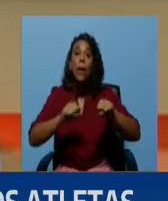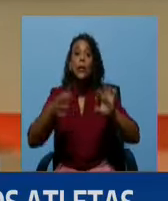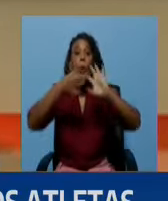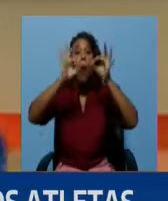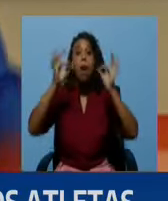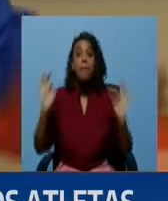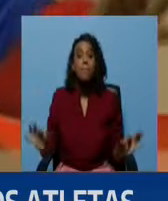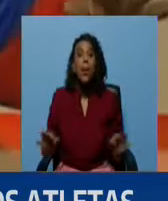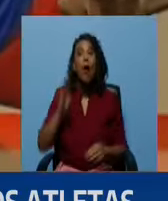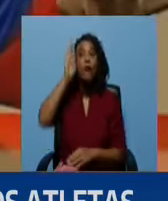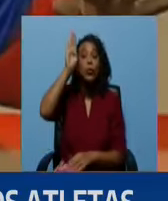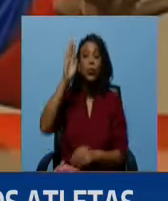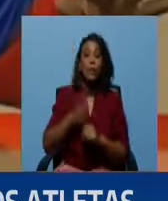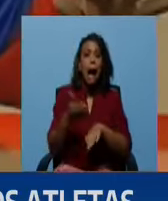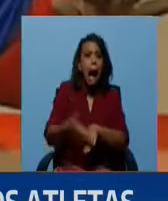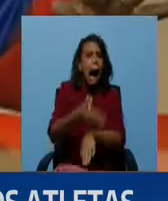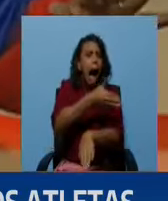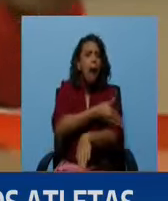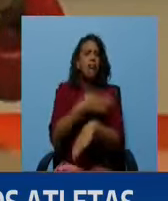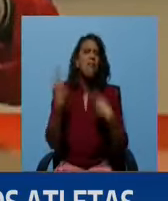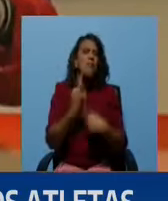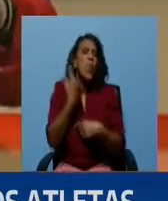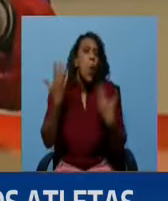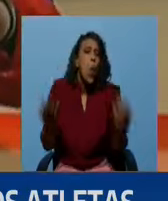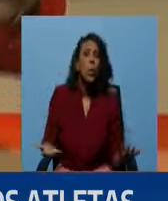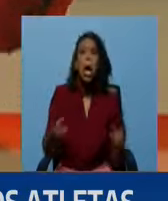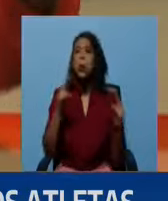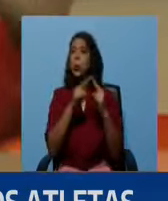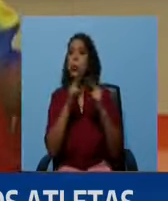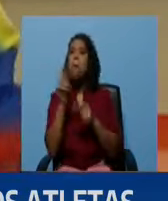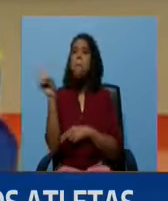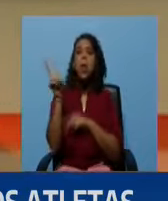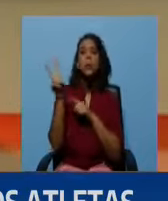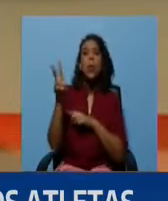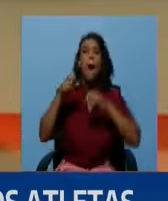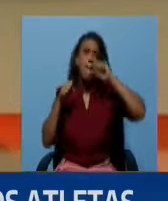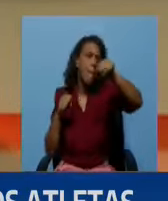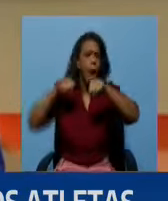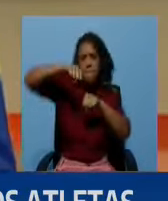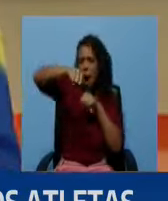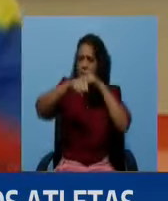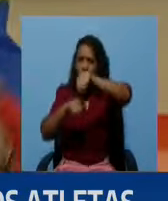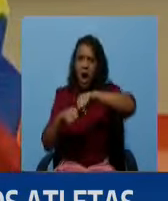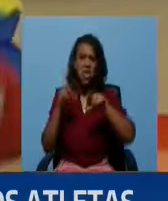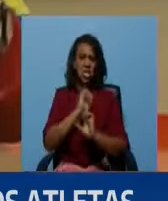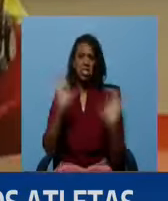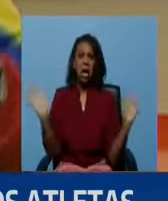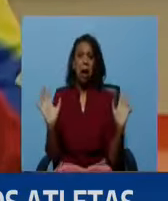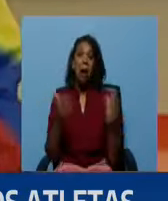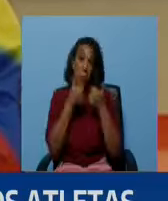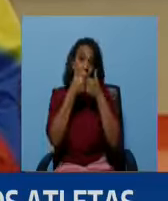olímpico. Antes solamente se conocía a Venezuela por el boxeo, y era bueno.